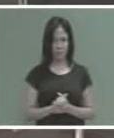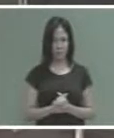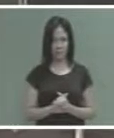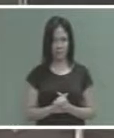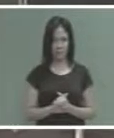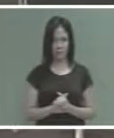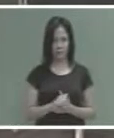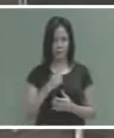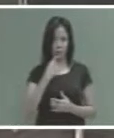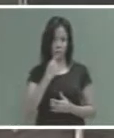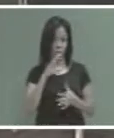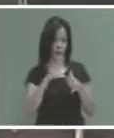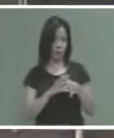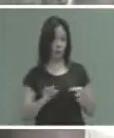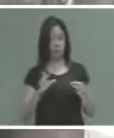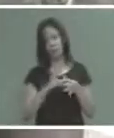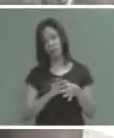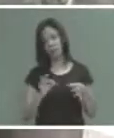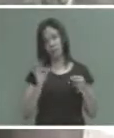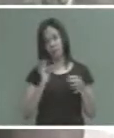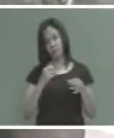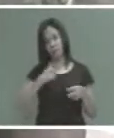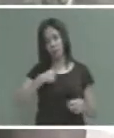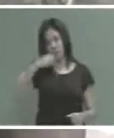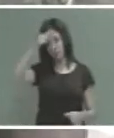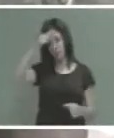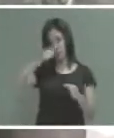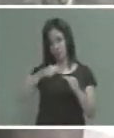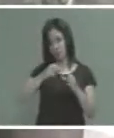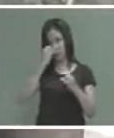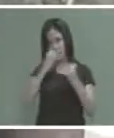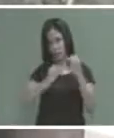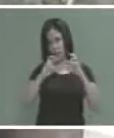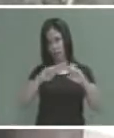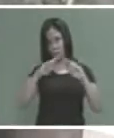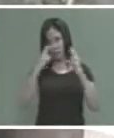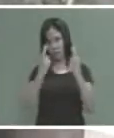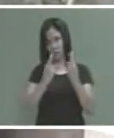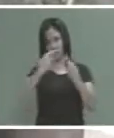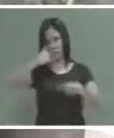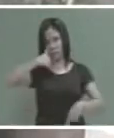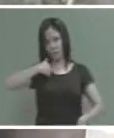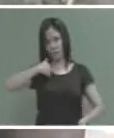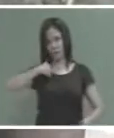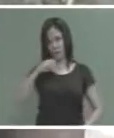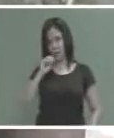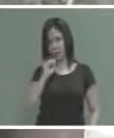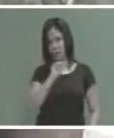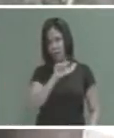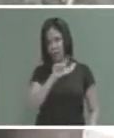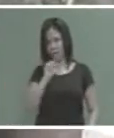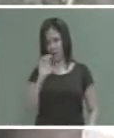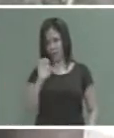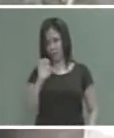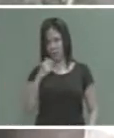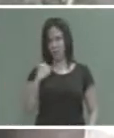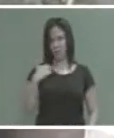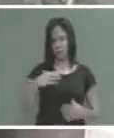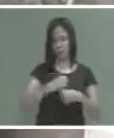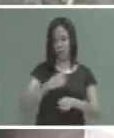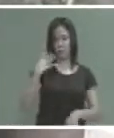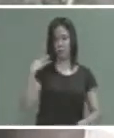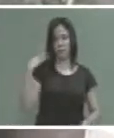Esto que comentaste en antes, me acuerda en la última reunión que tuvimos del exalumno de La Salle, que me hicieron la invitación y yo